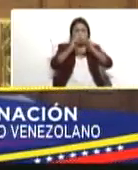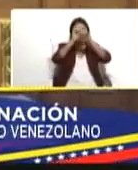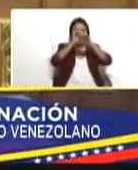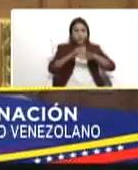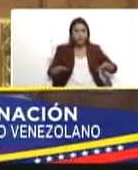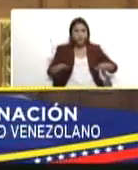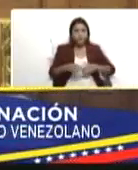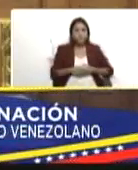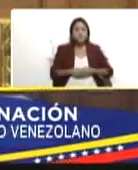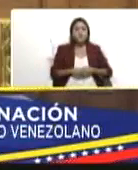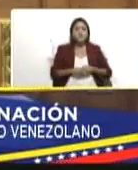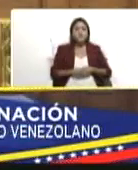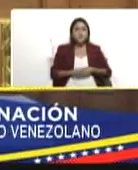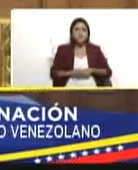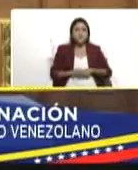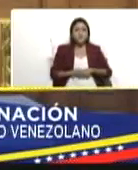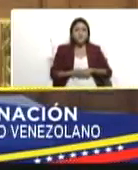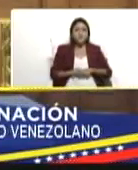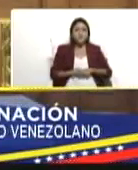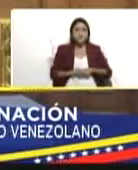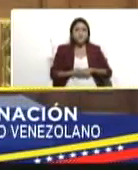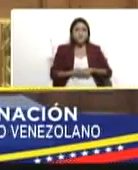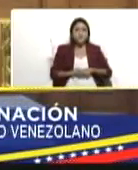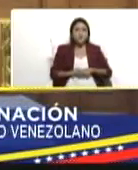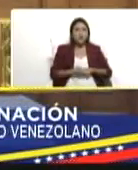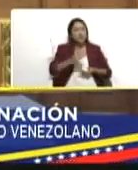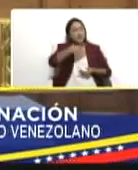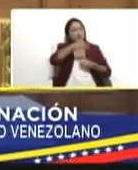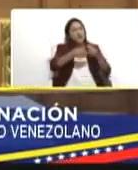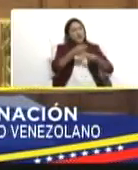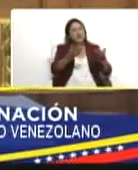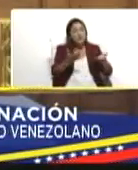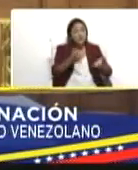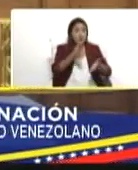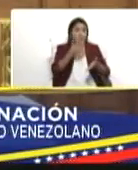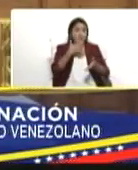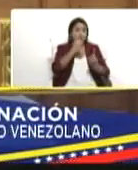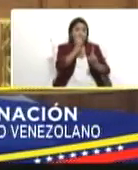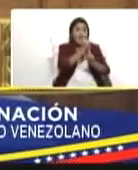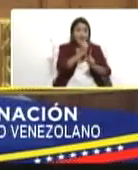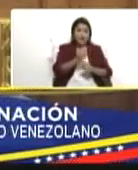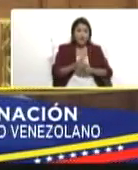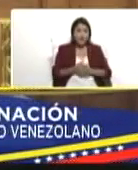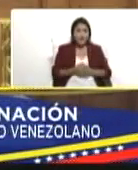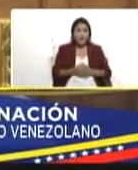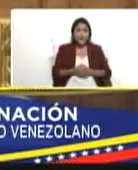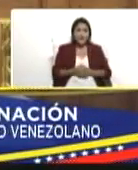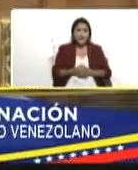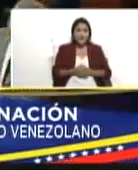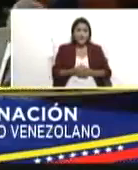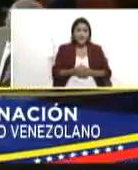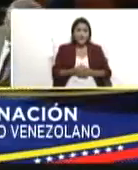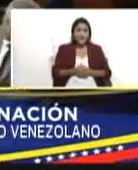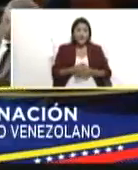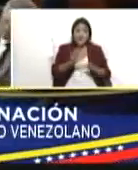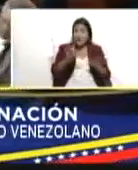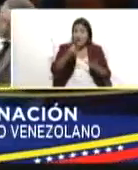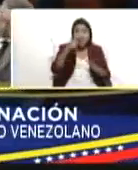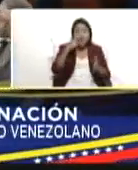nacional qué haríamos nosotros si eso pasa no quer que nos pongan a